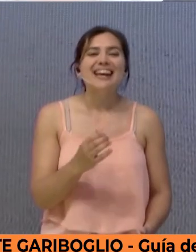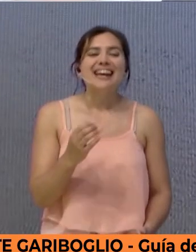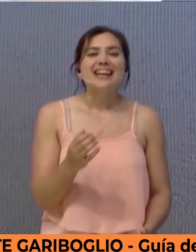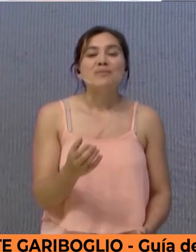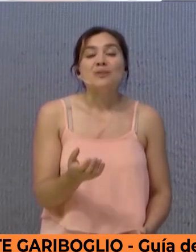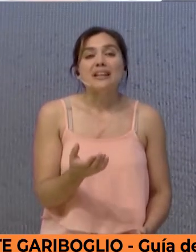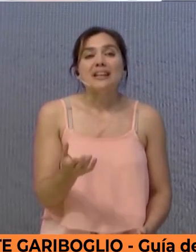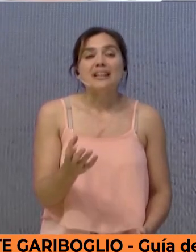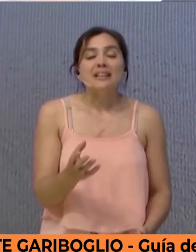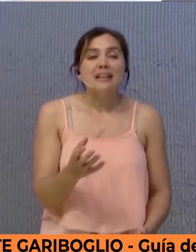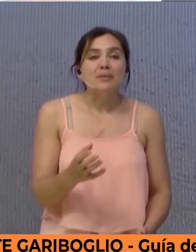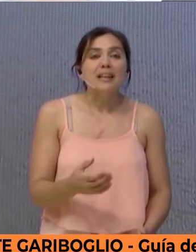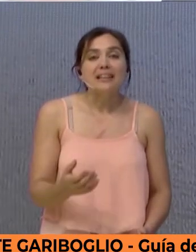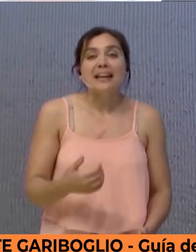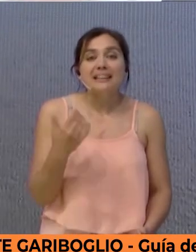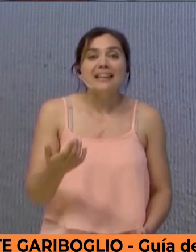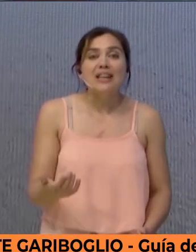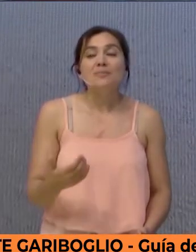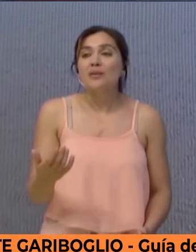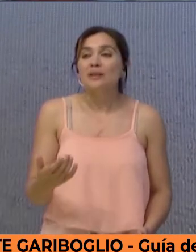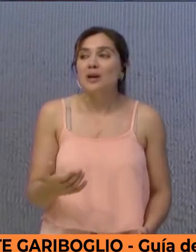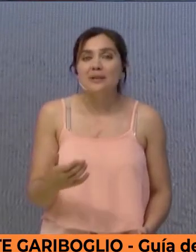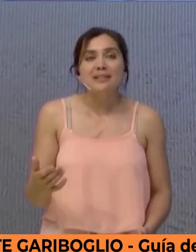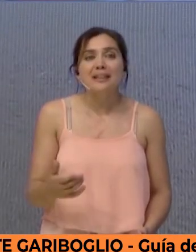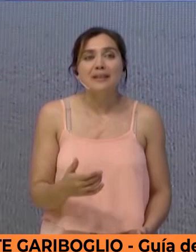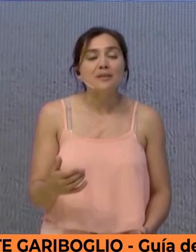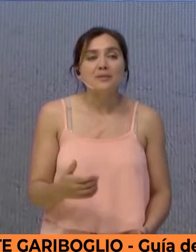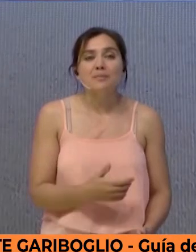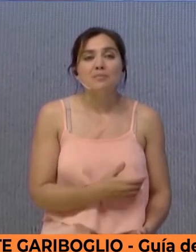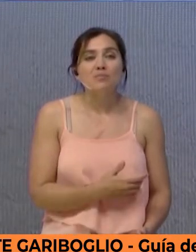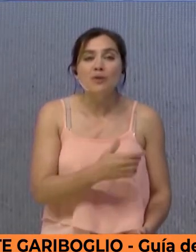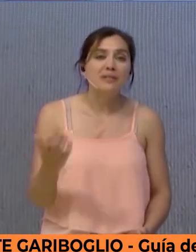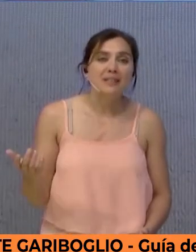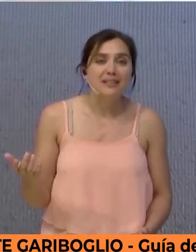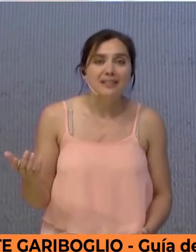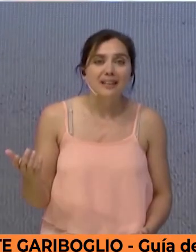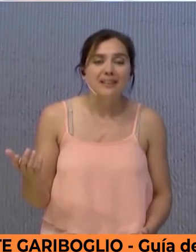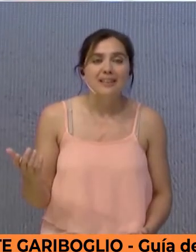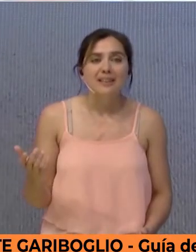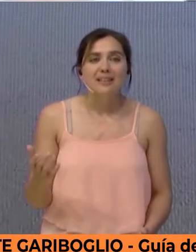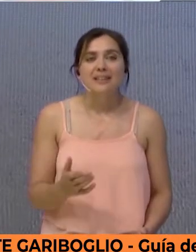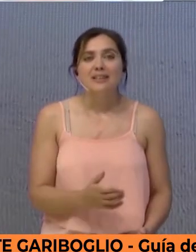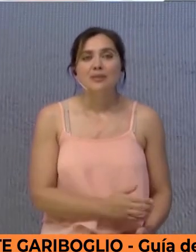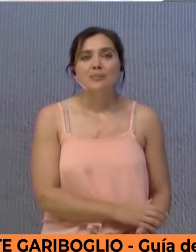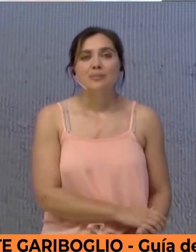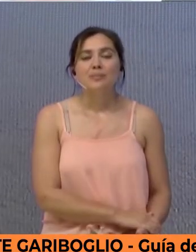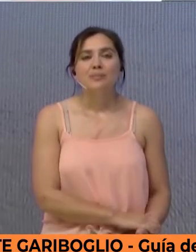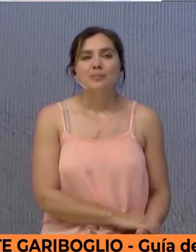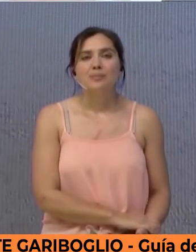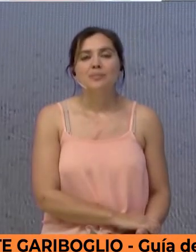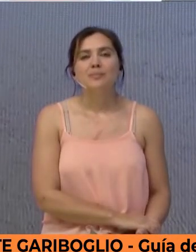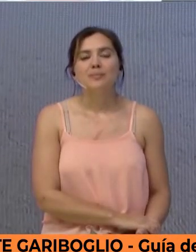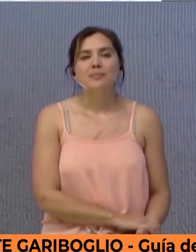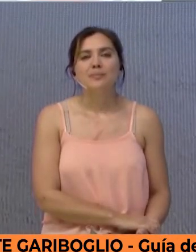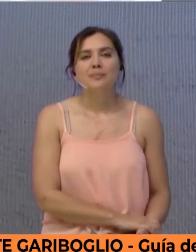cruzar, porque en verdad, la gente que ha ido me ha contado, me dicen que es muy fascinante.